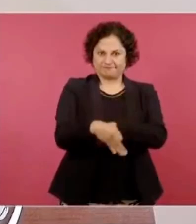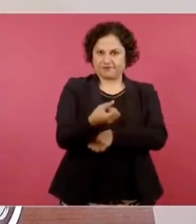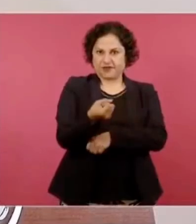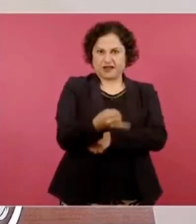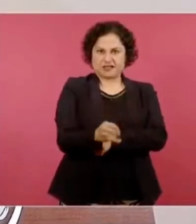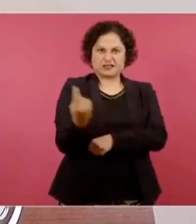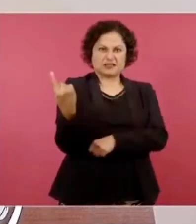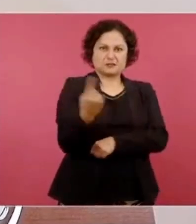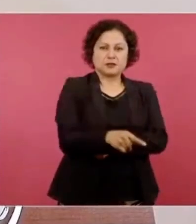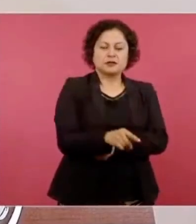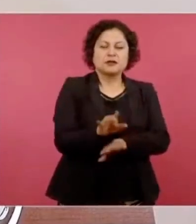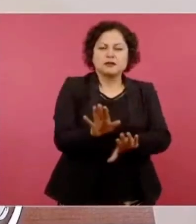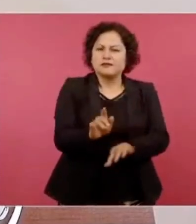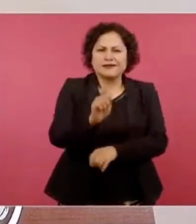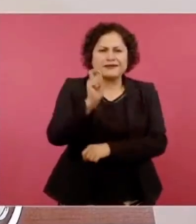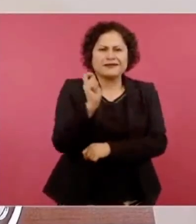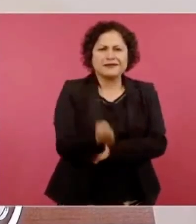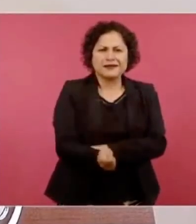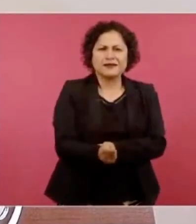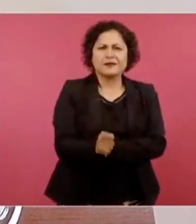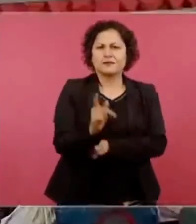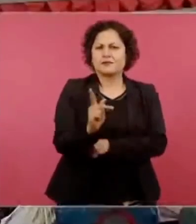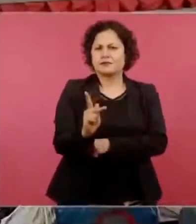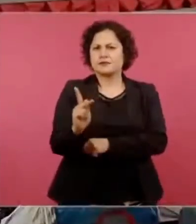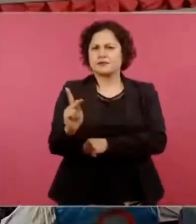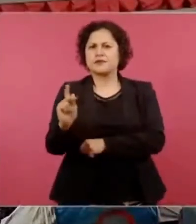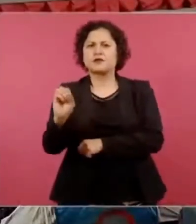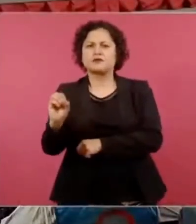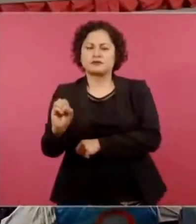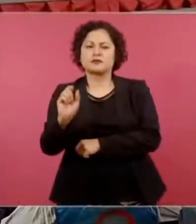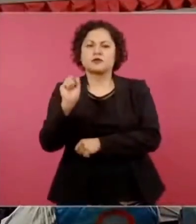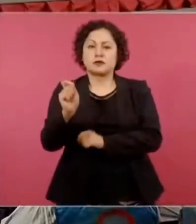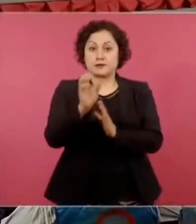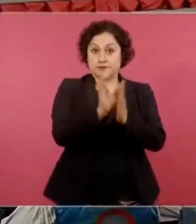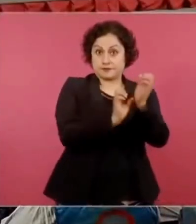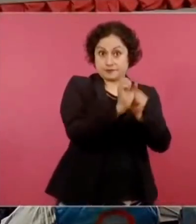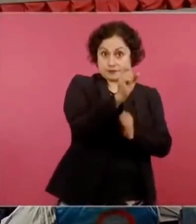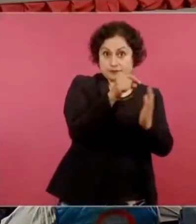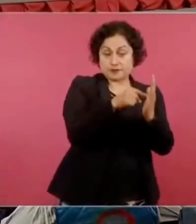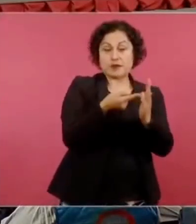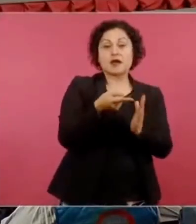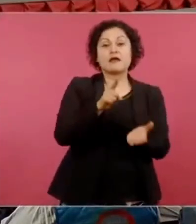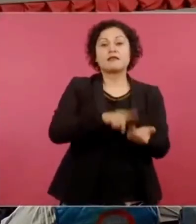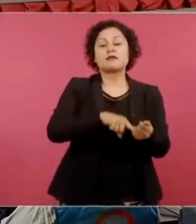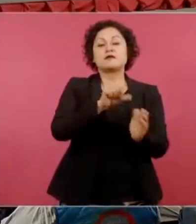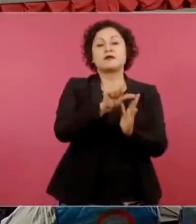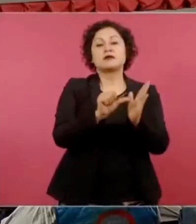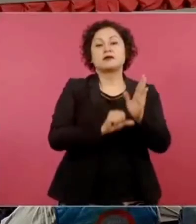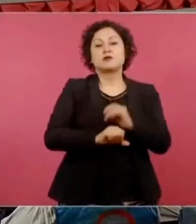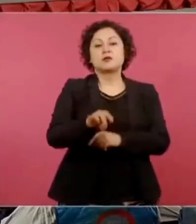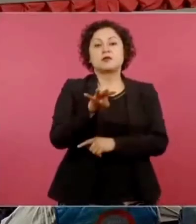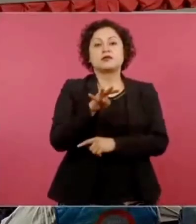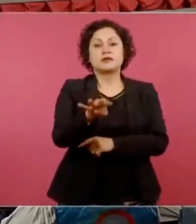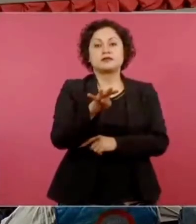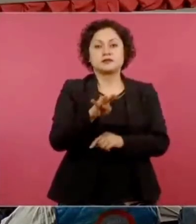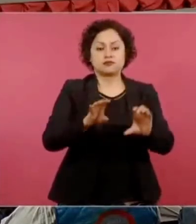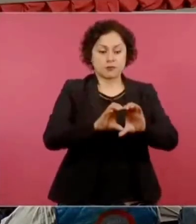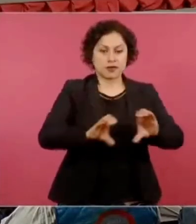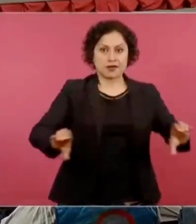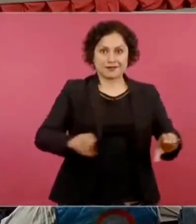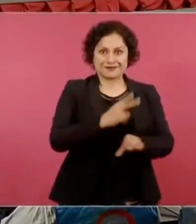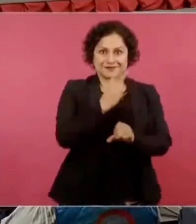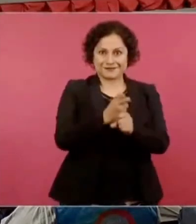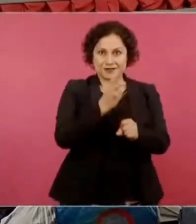prisión preventiva de oficio. La Constitución establece en el artículo 19, segundo párrafo, que las